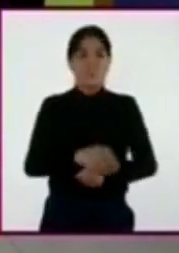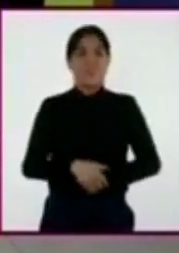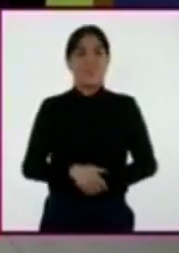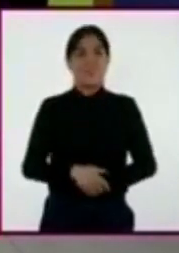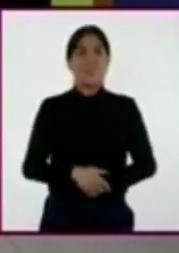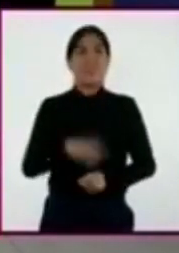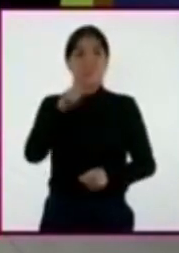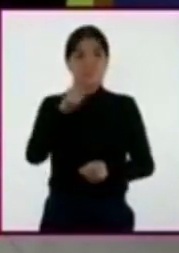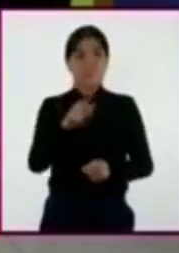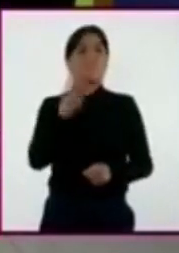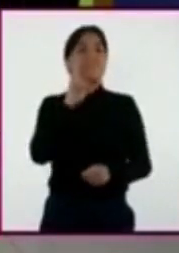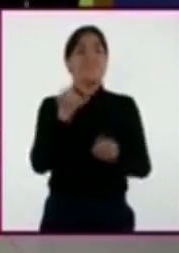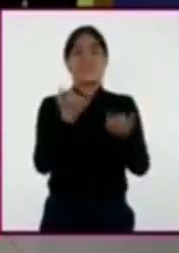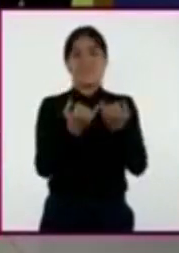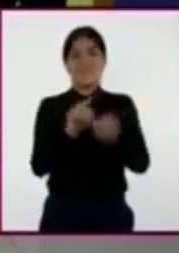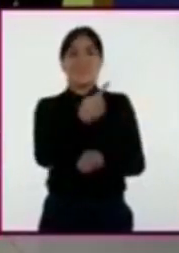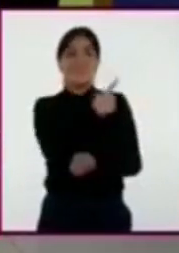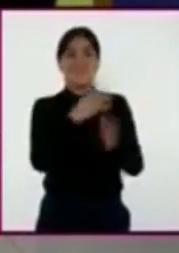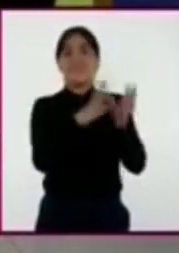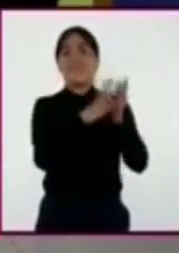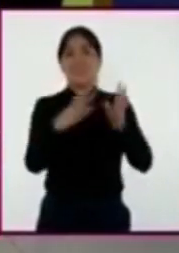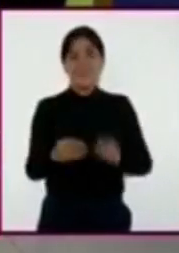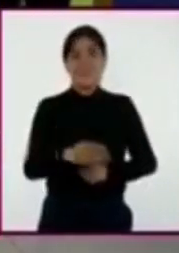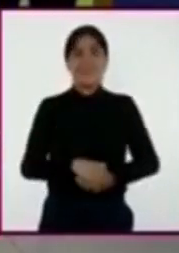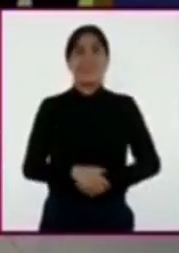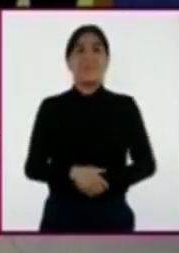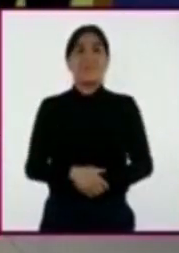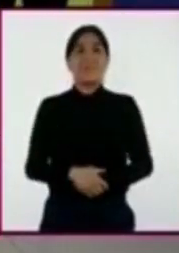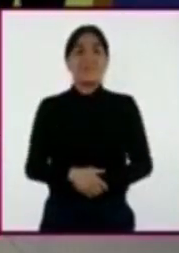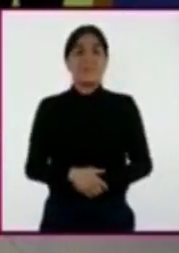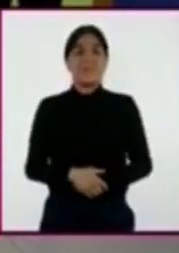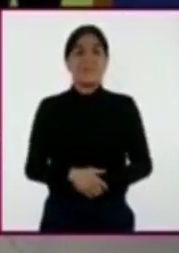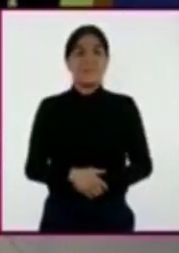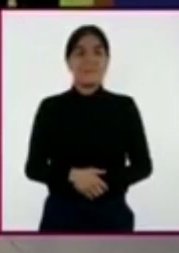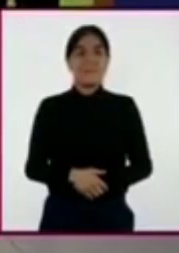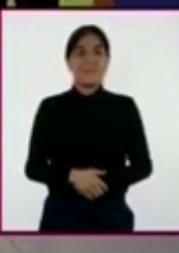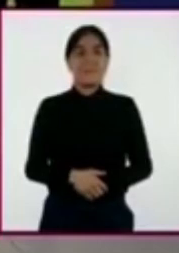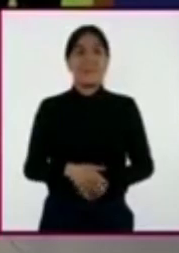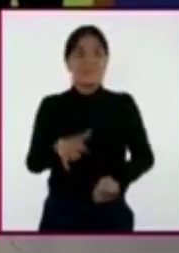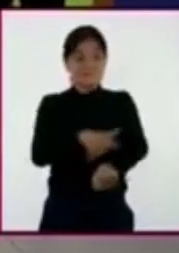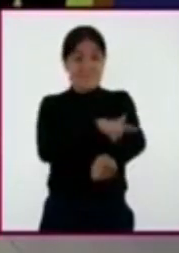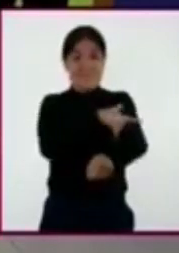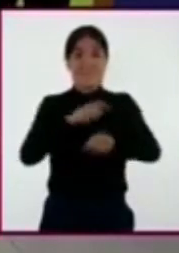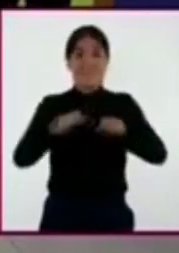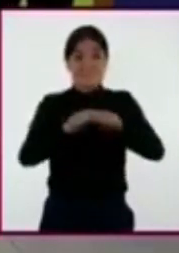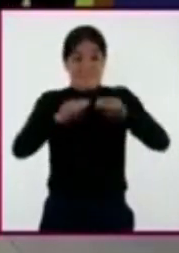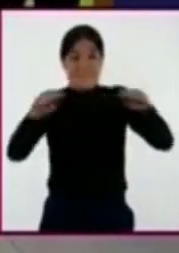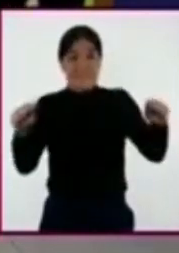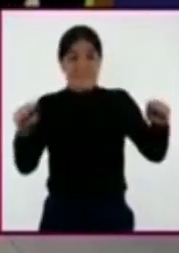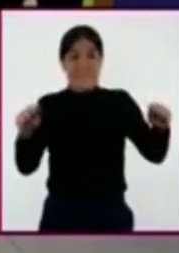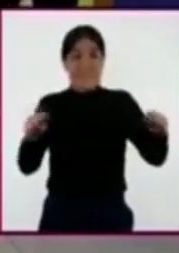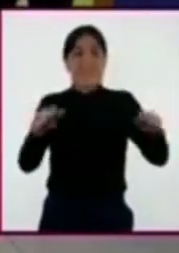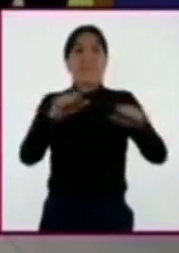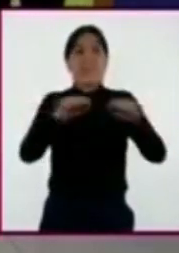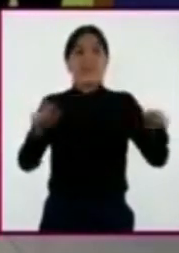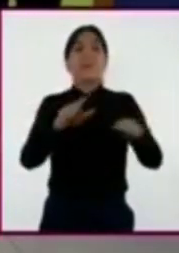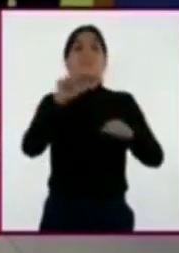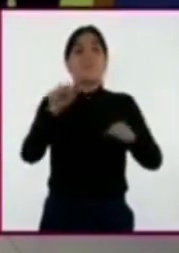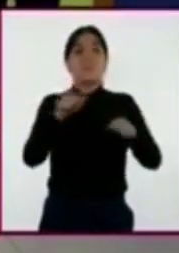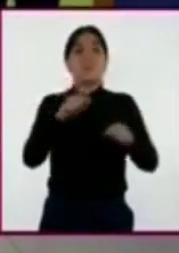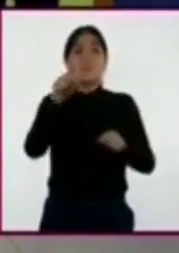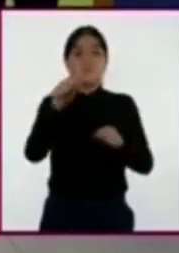la calceta de esta manera, vamos a extenderla. Vamos a extender nuestra calceta y la vamos a